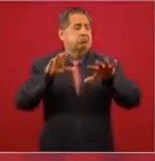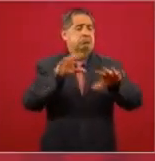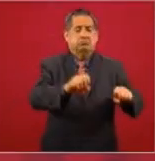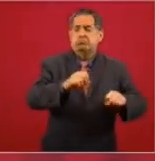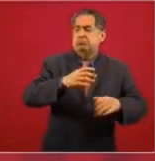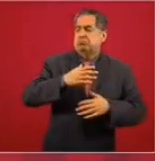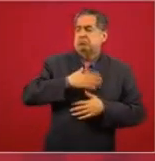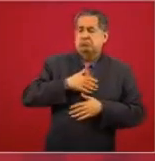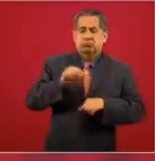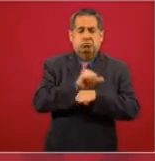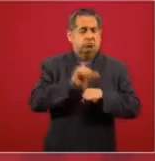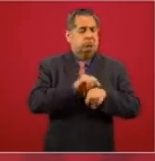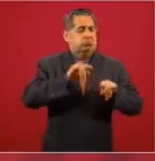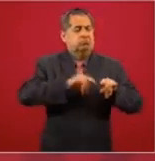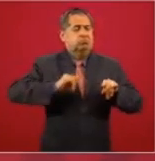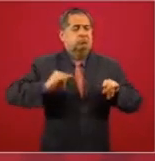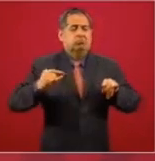acaparaban con carros,